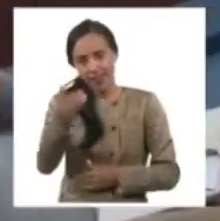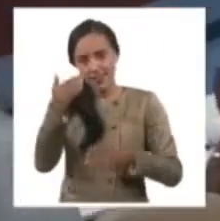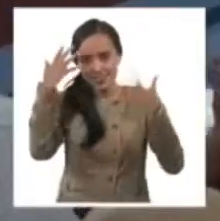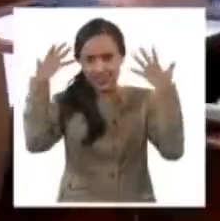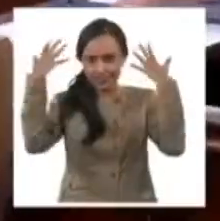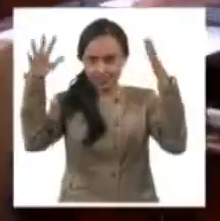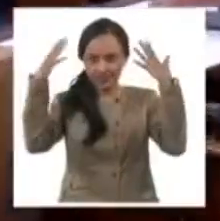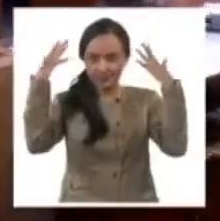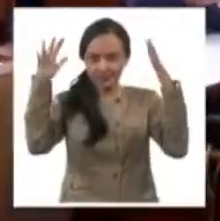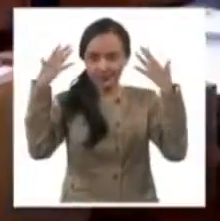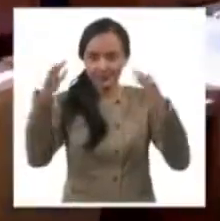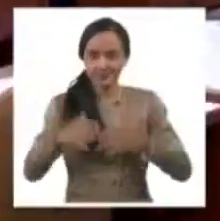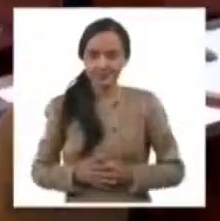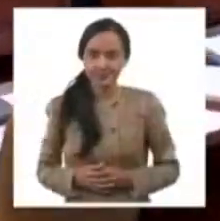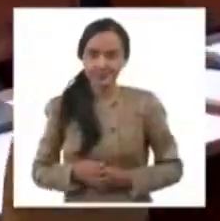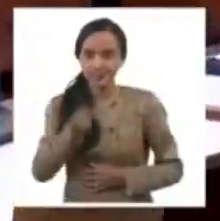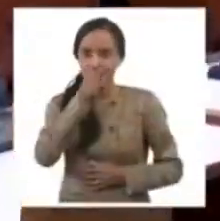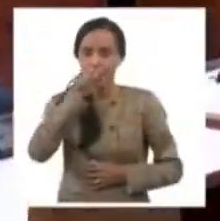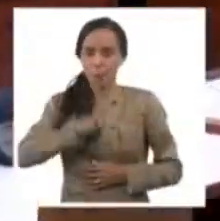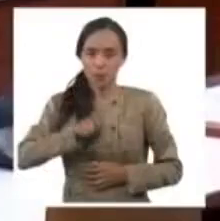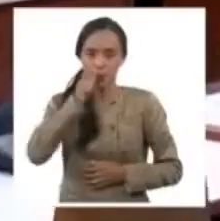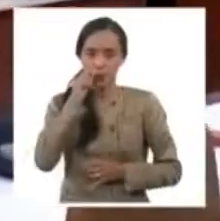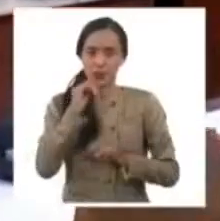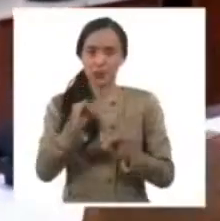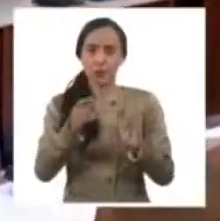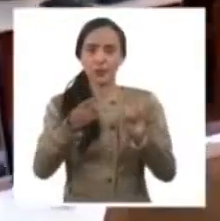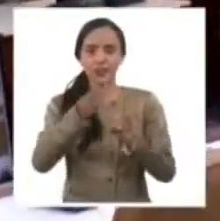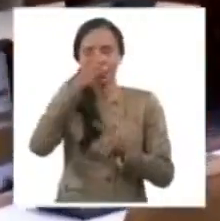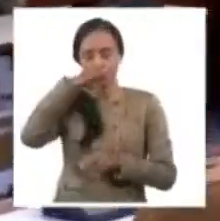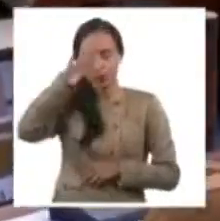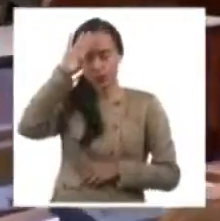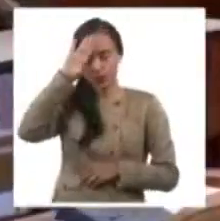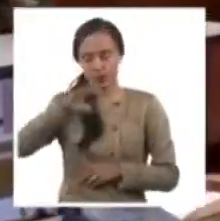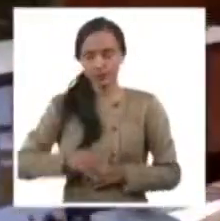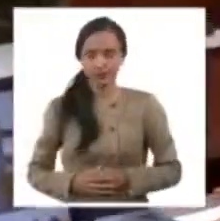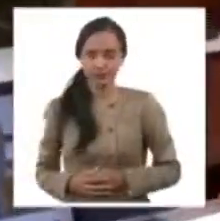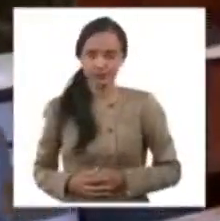Wilmer Rodríguez Fernández, Sistema Informativo de la Televisión Cubana.